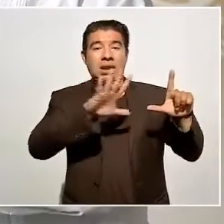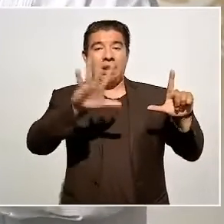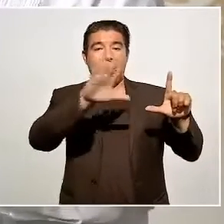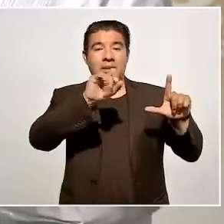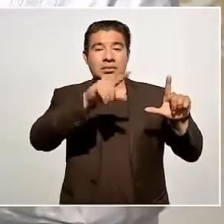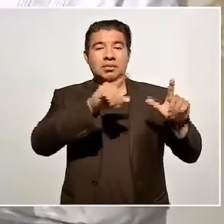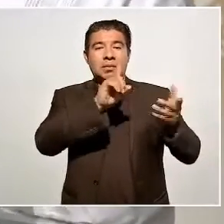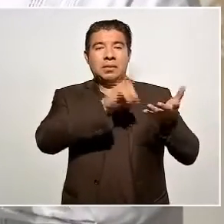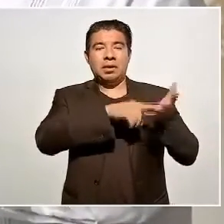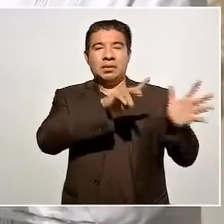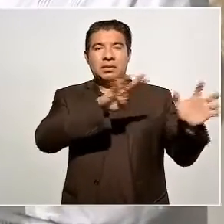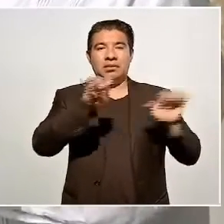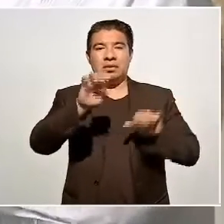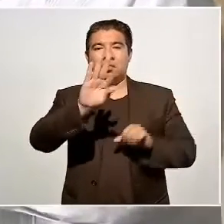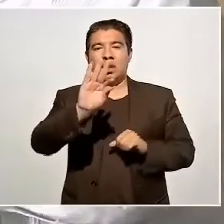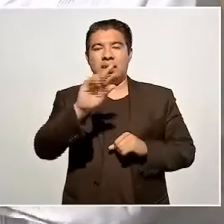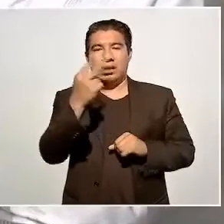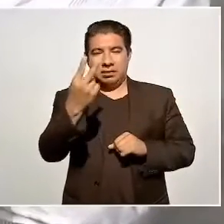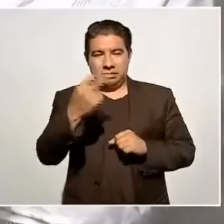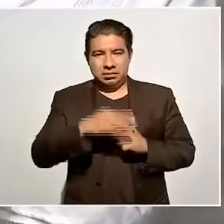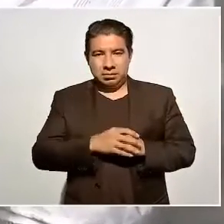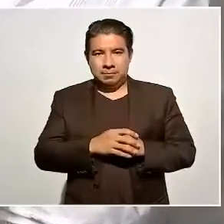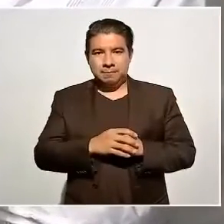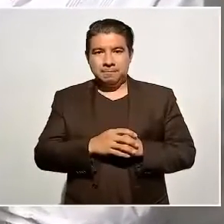Ahora, de nuevo,